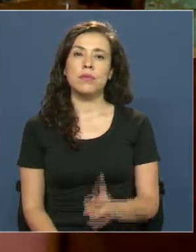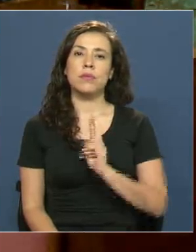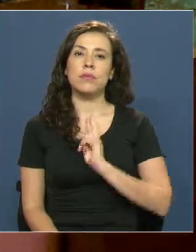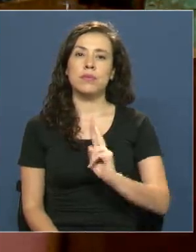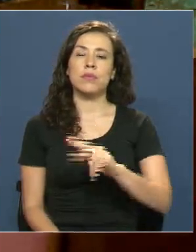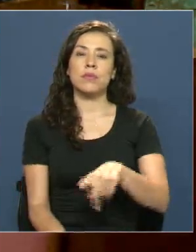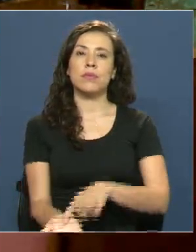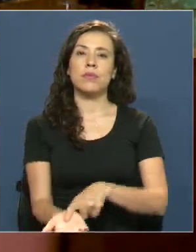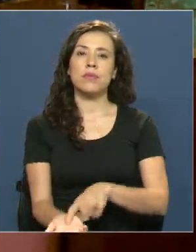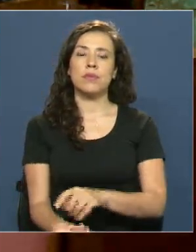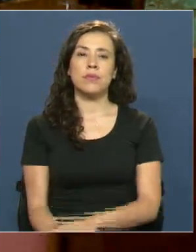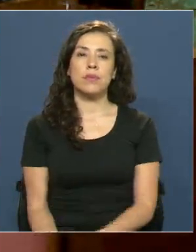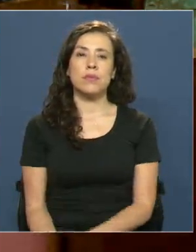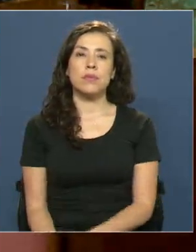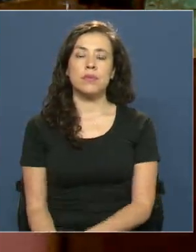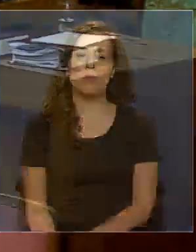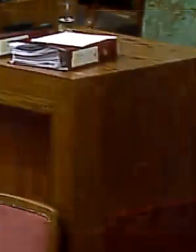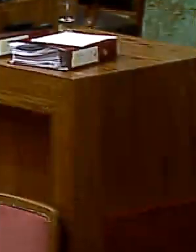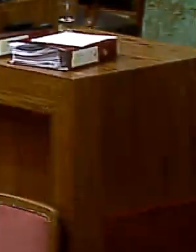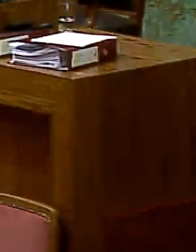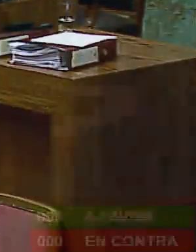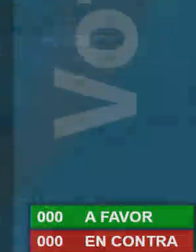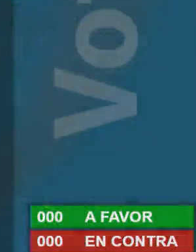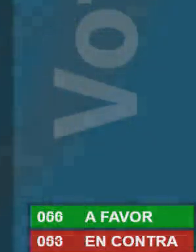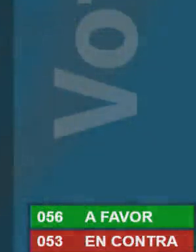Resultado de la votación.